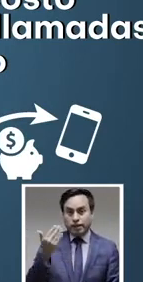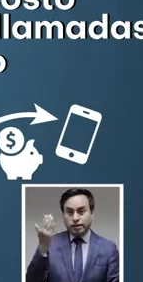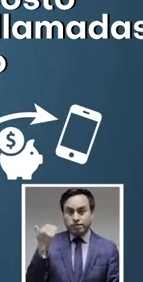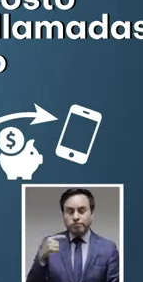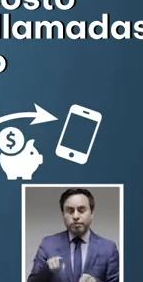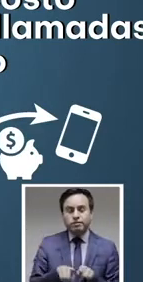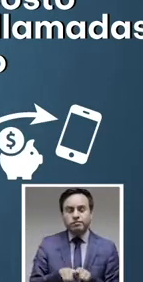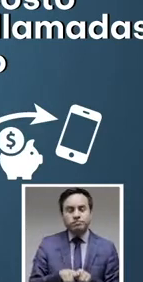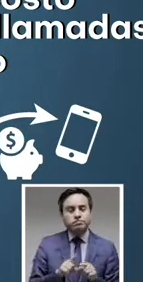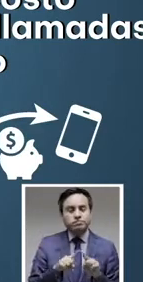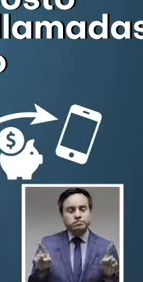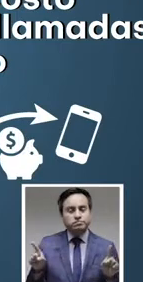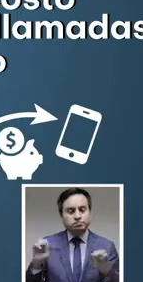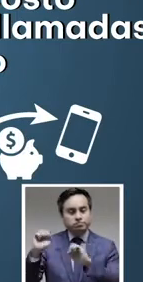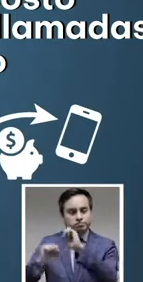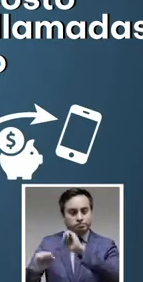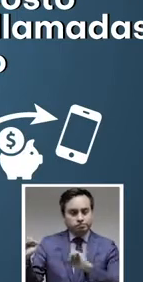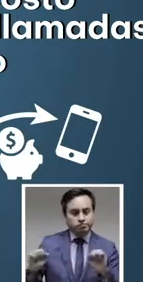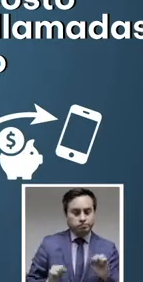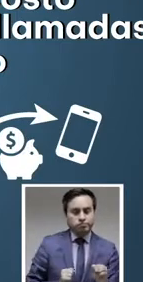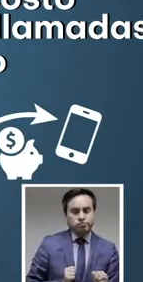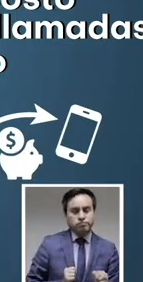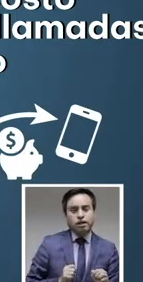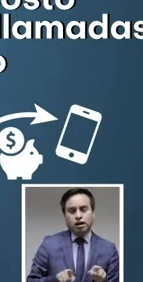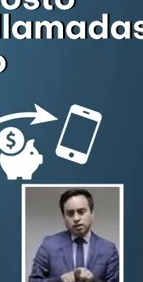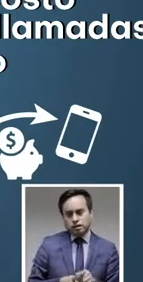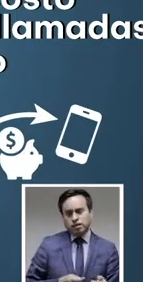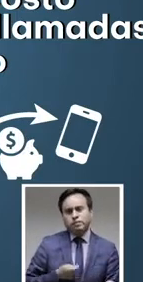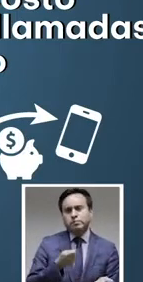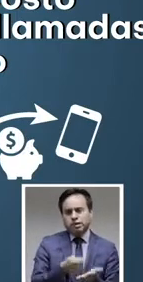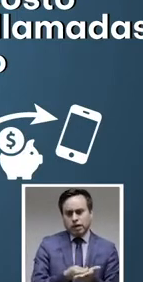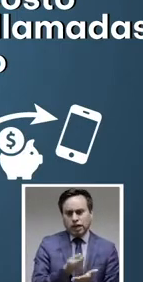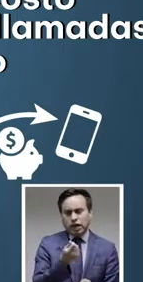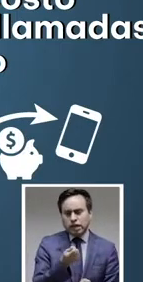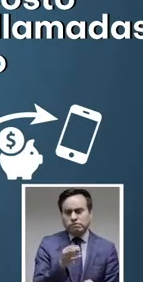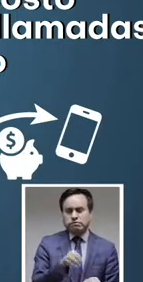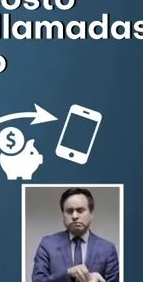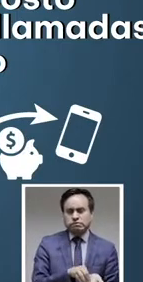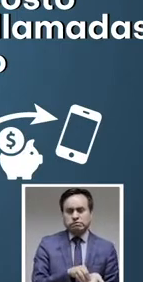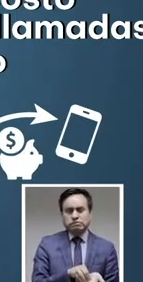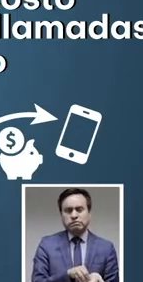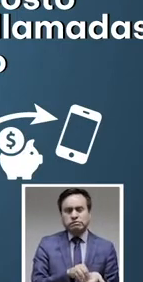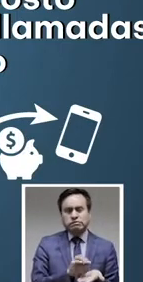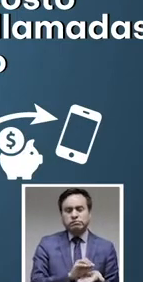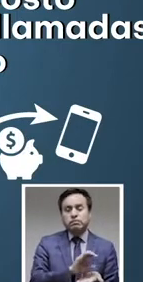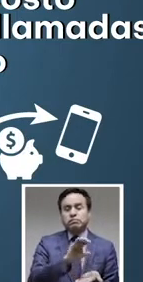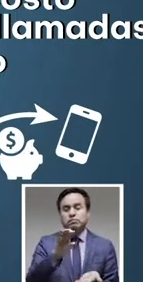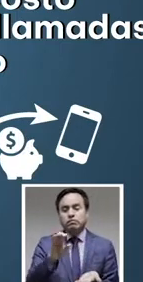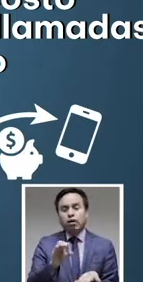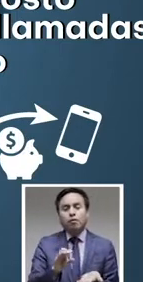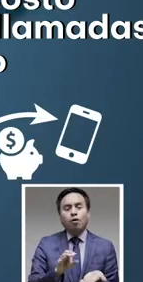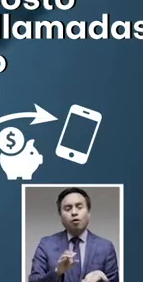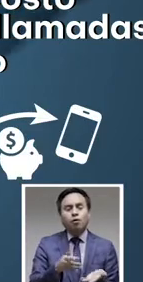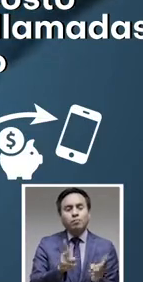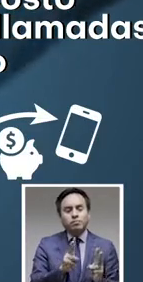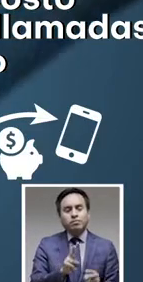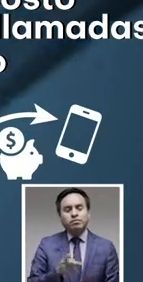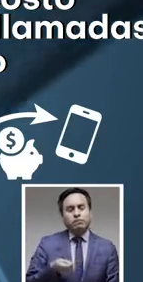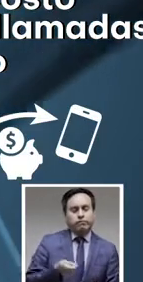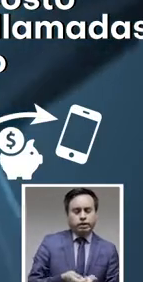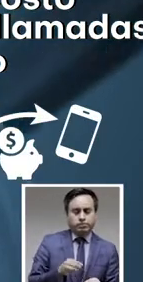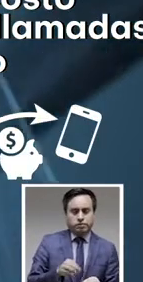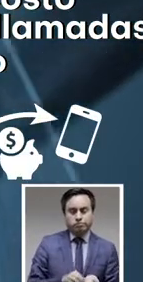ocupando otra red, esa transacción tenía un precio de transferencia y logramos